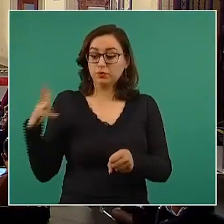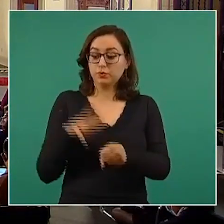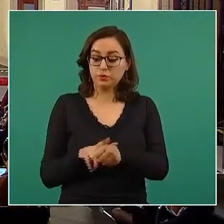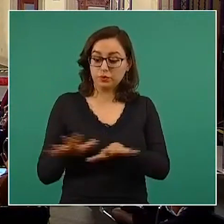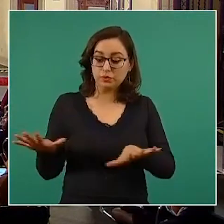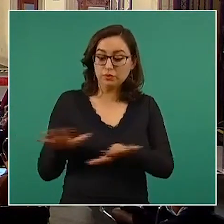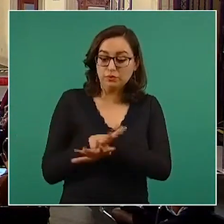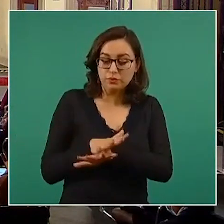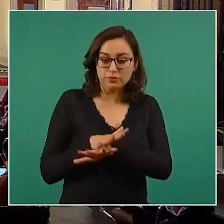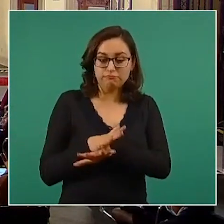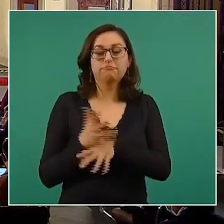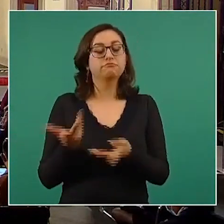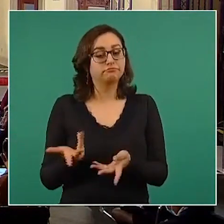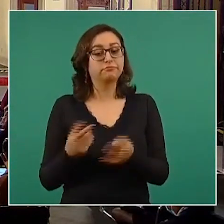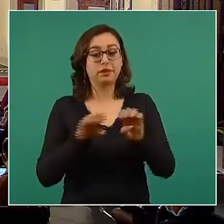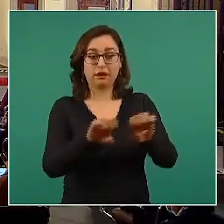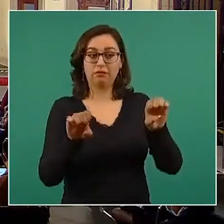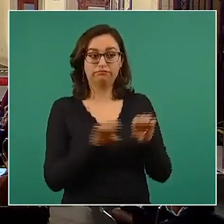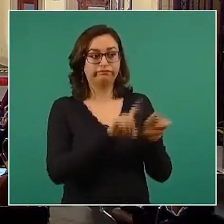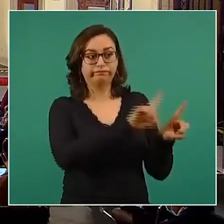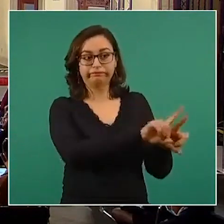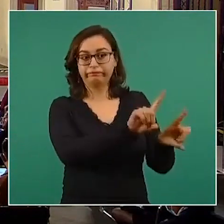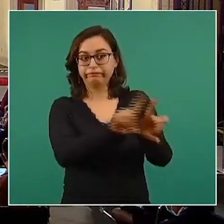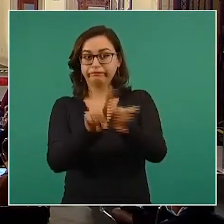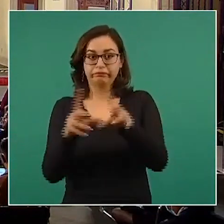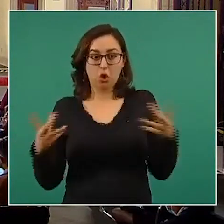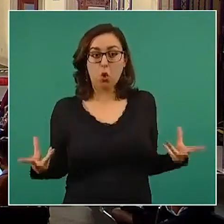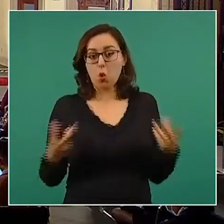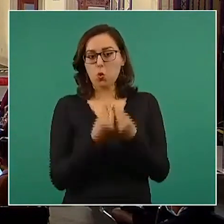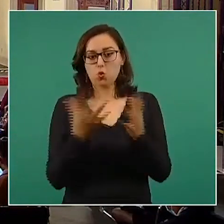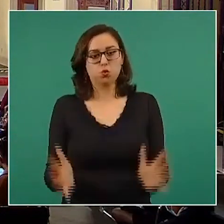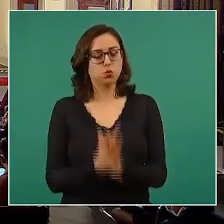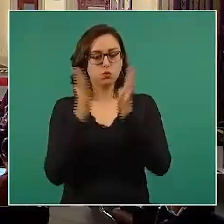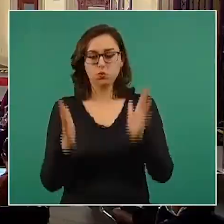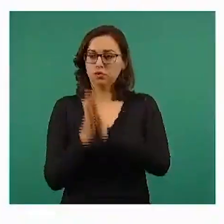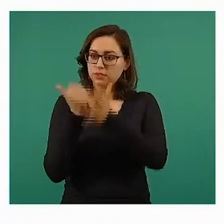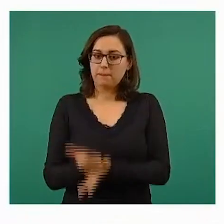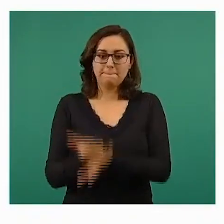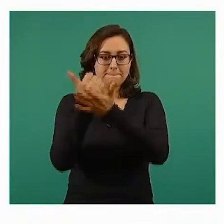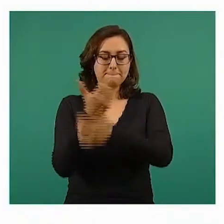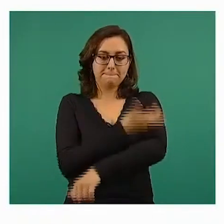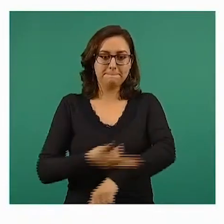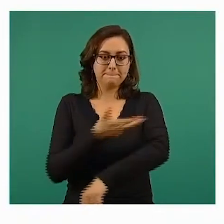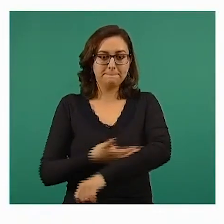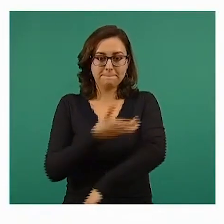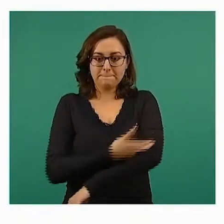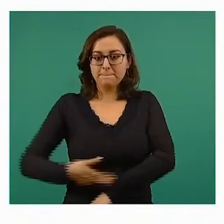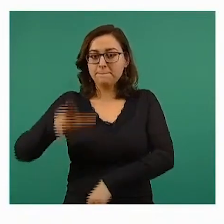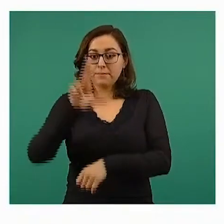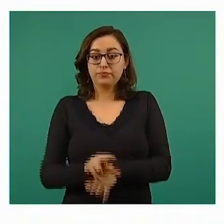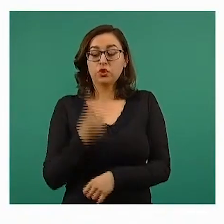a cabo gracias a la participación del equipo multidisciplinario. Todas las áreas médicas que colaboraron para la atención de los más